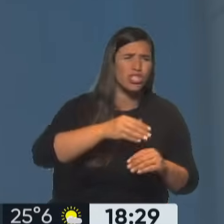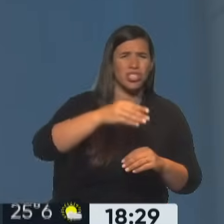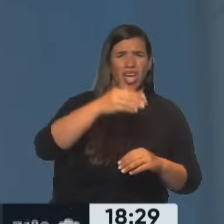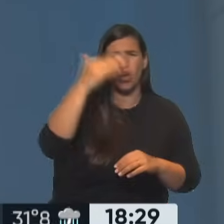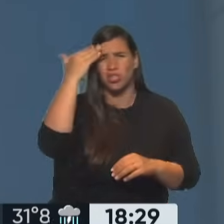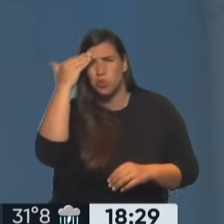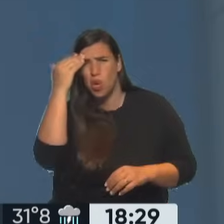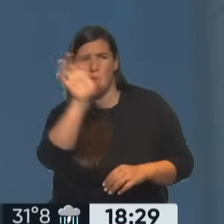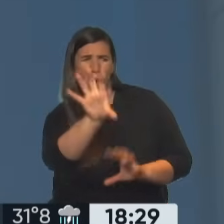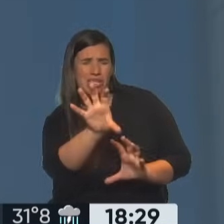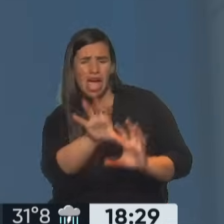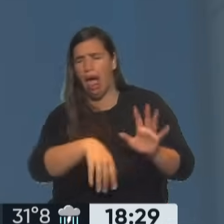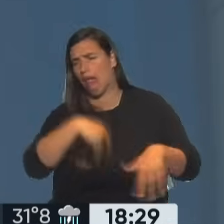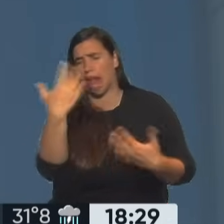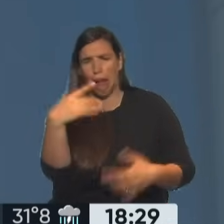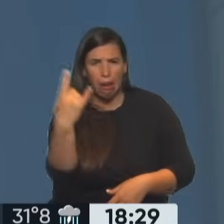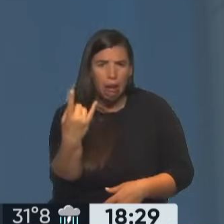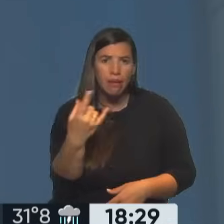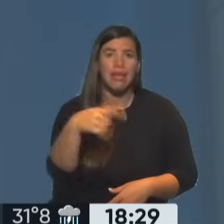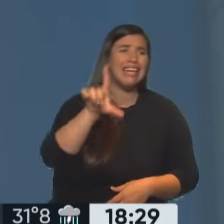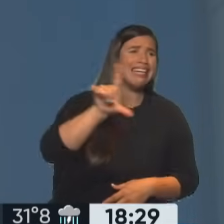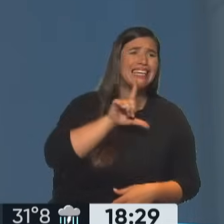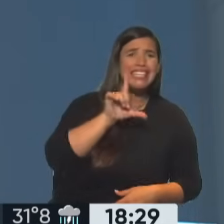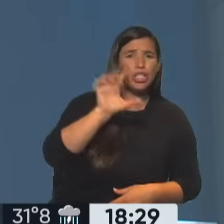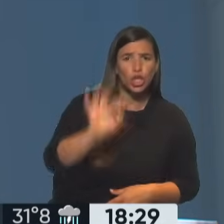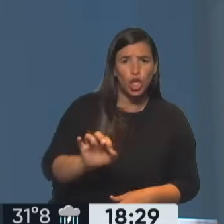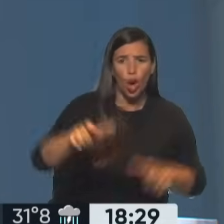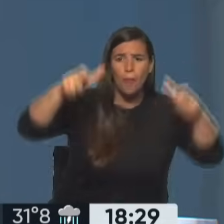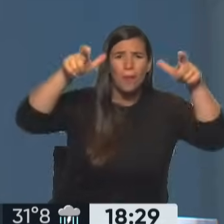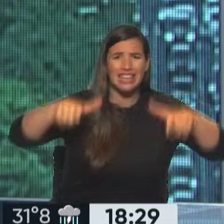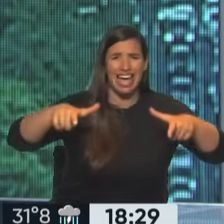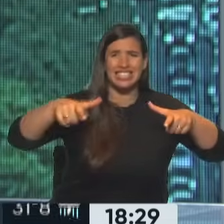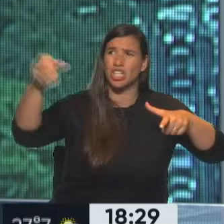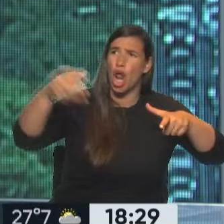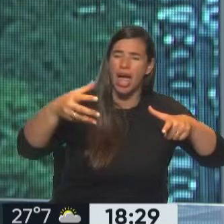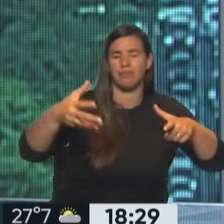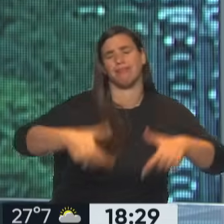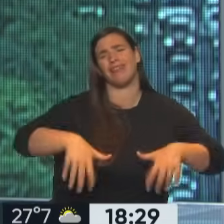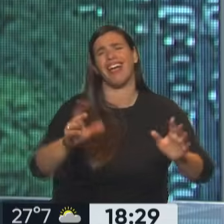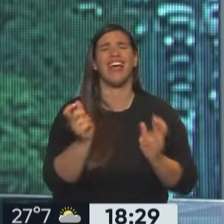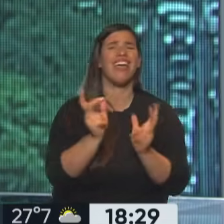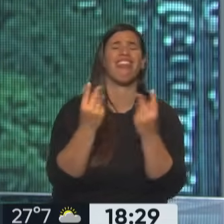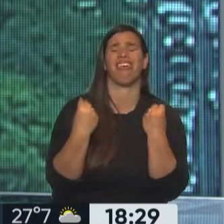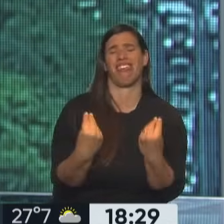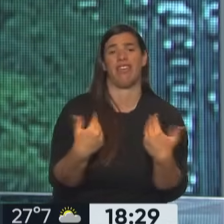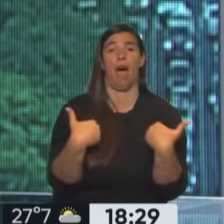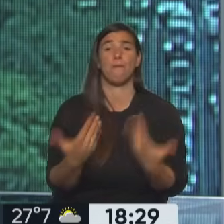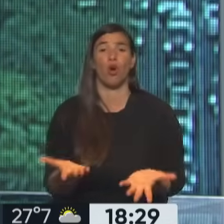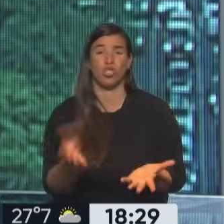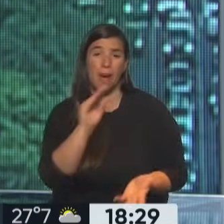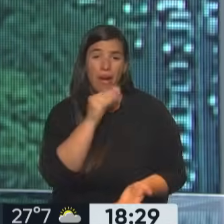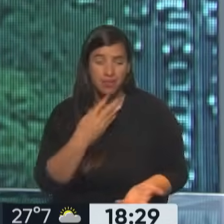sé yo. Litio y pantallas solares. Bueno, ¿qué dice ahora? Además de apoyar a Massa. Sencillamente dice